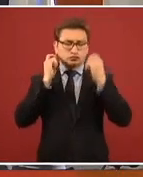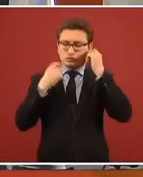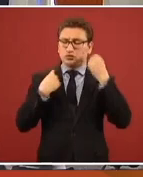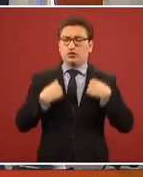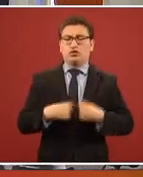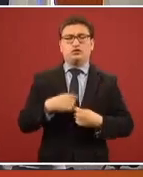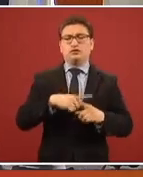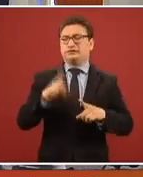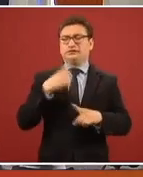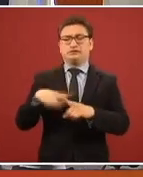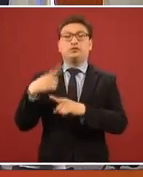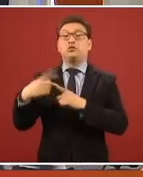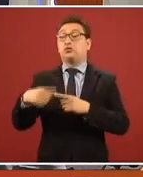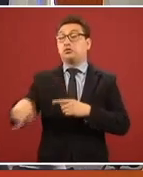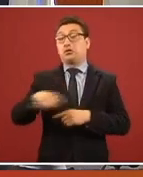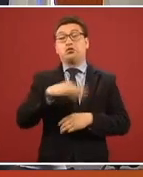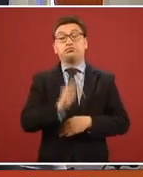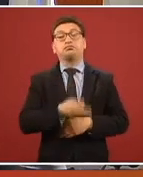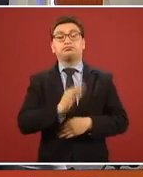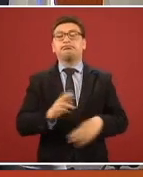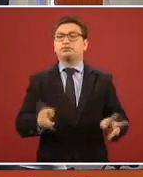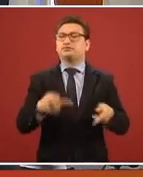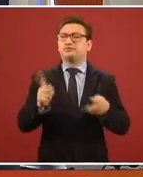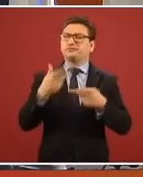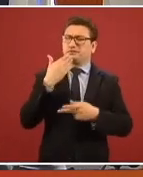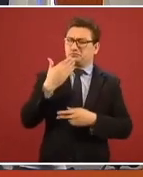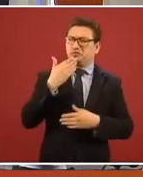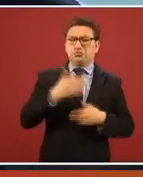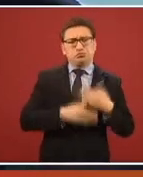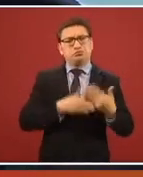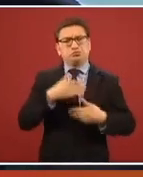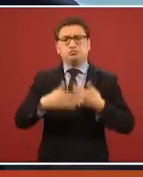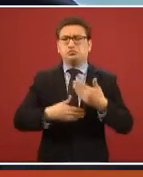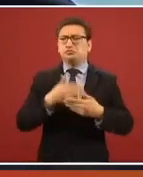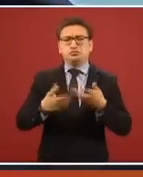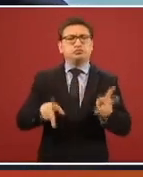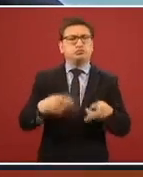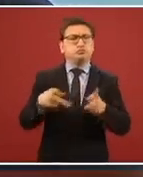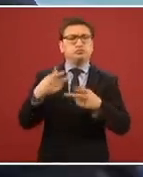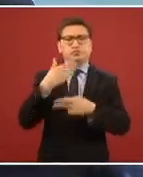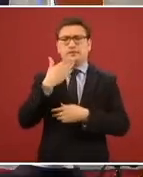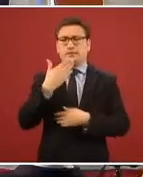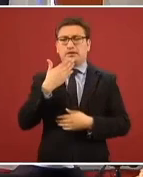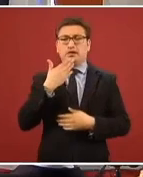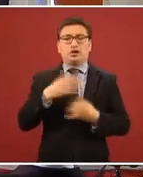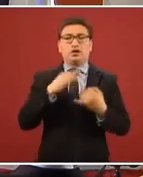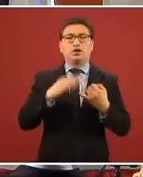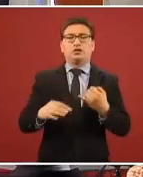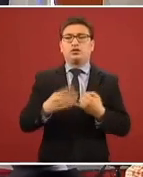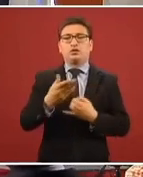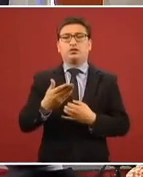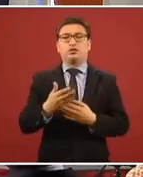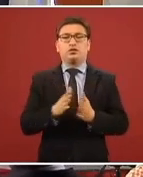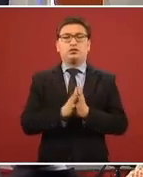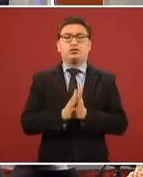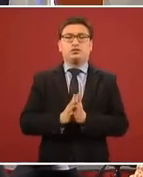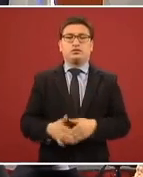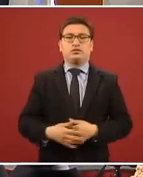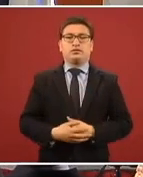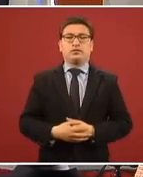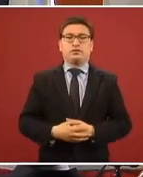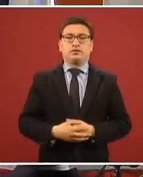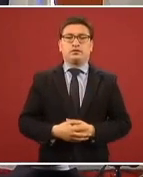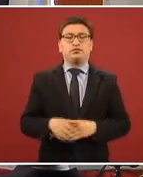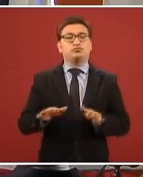se pudo vender bien fluyó bien la joyería al final tenemos por favor una